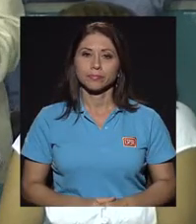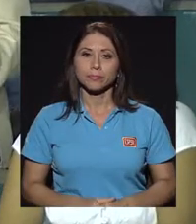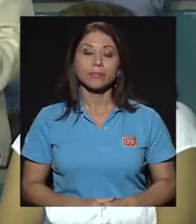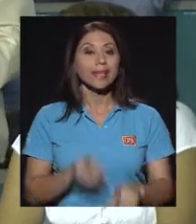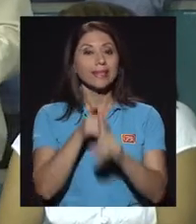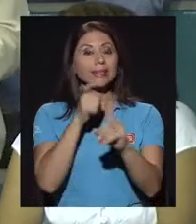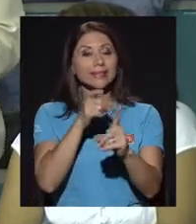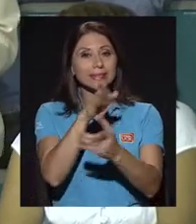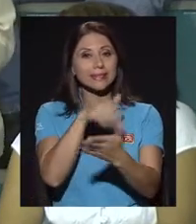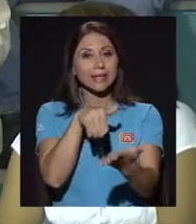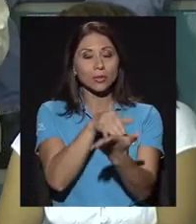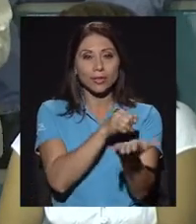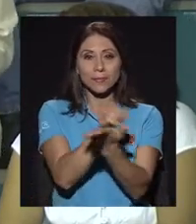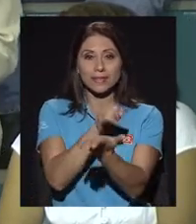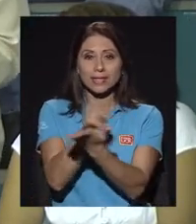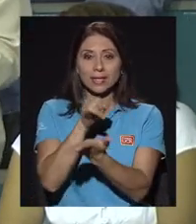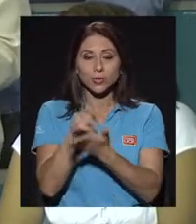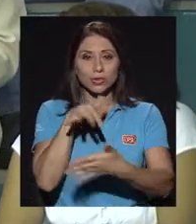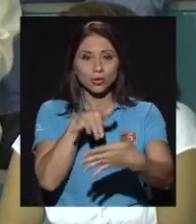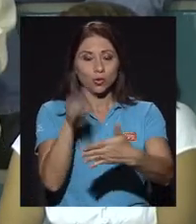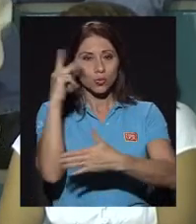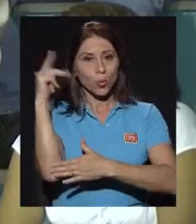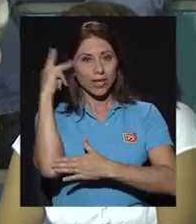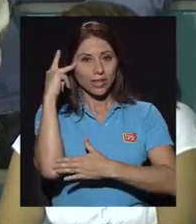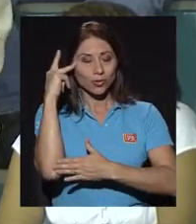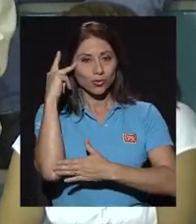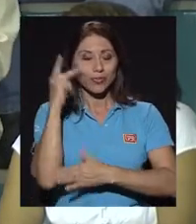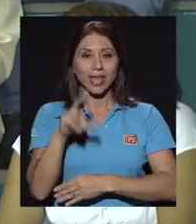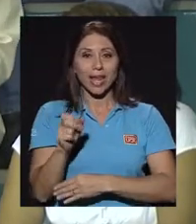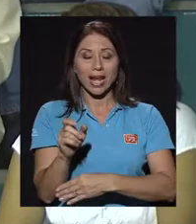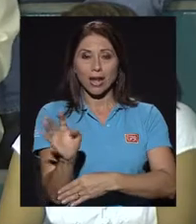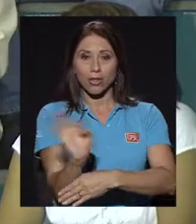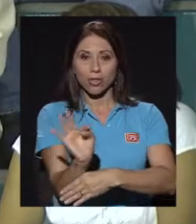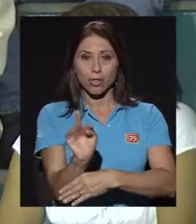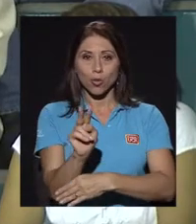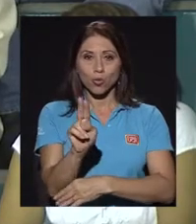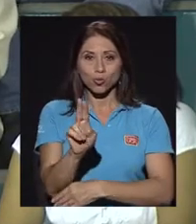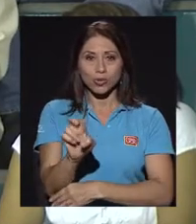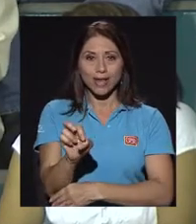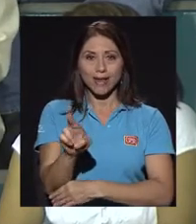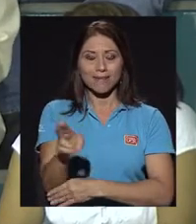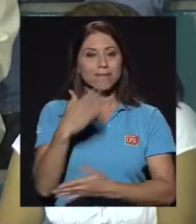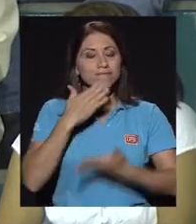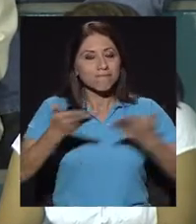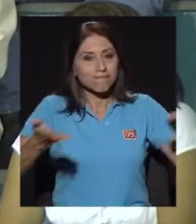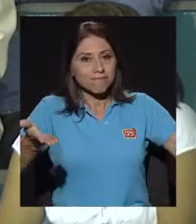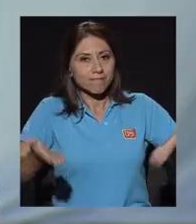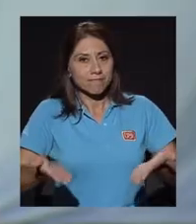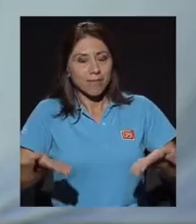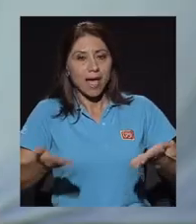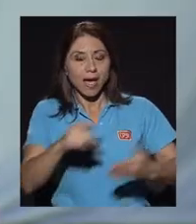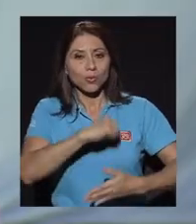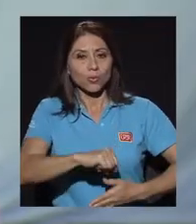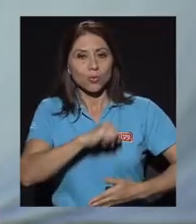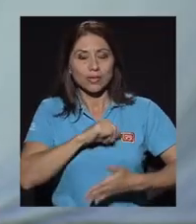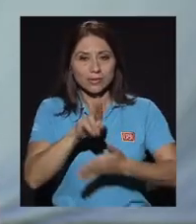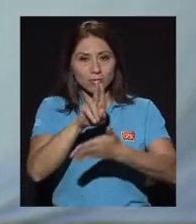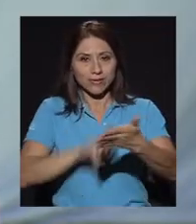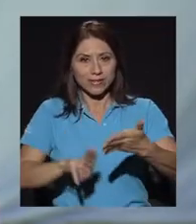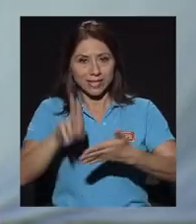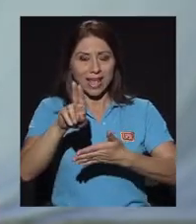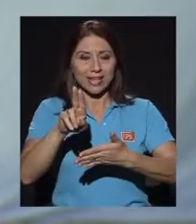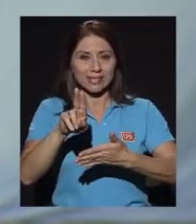De parte del Centro de Investigación en Estudios Políticos y el canal UCR, le damos la más cordial bienvenida a las